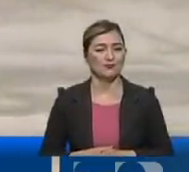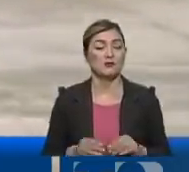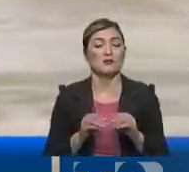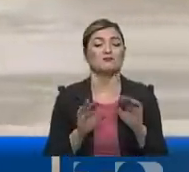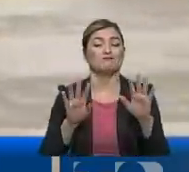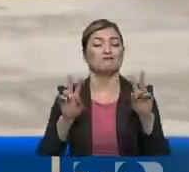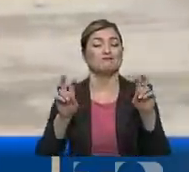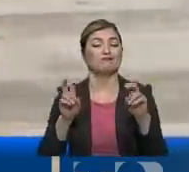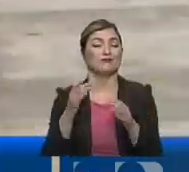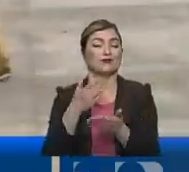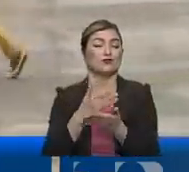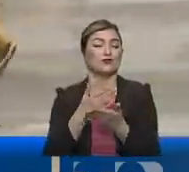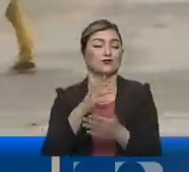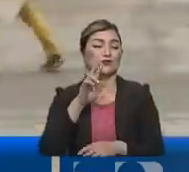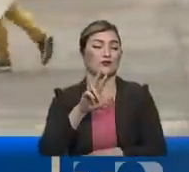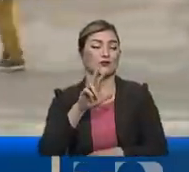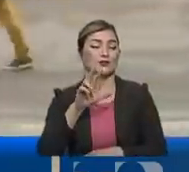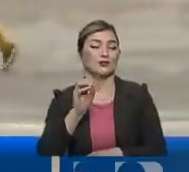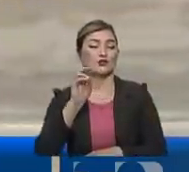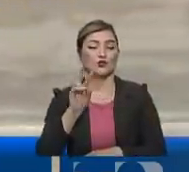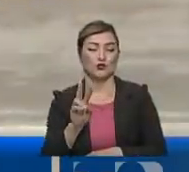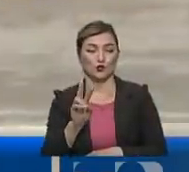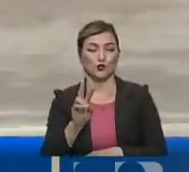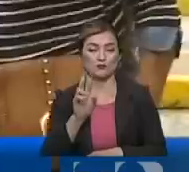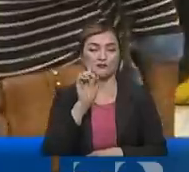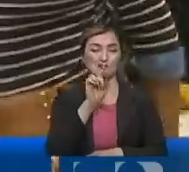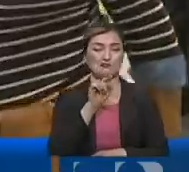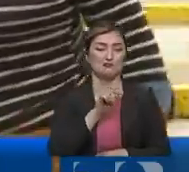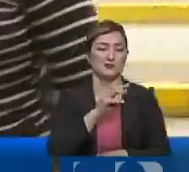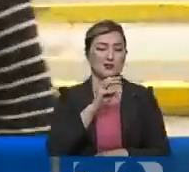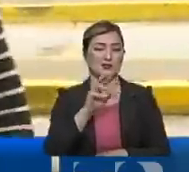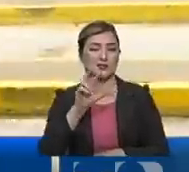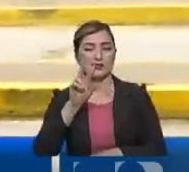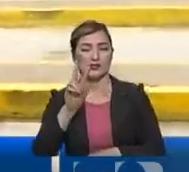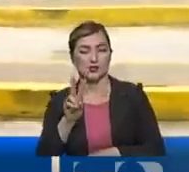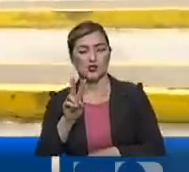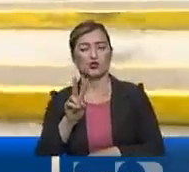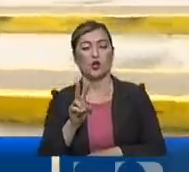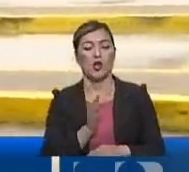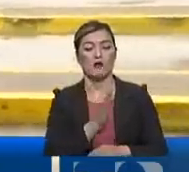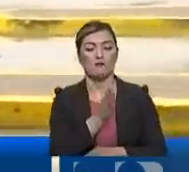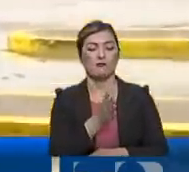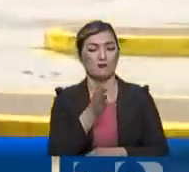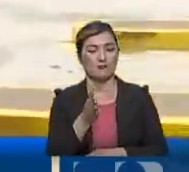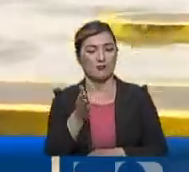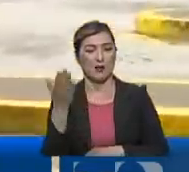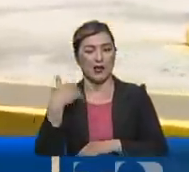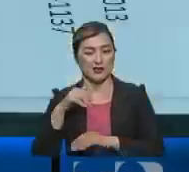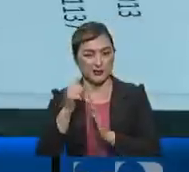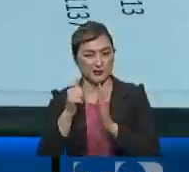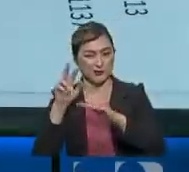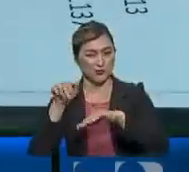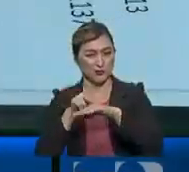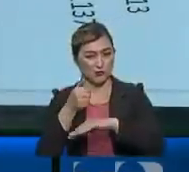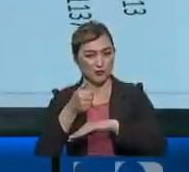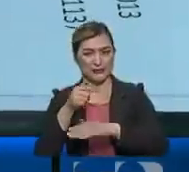de suspensión de 302 rutas y 1.632 frecuencias adoptada por la ANT.